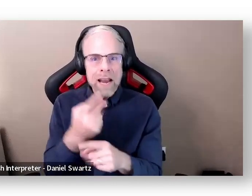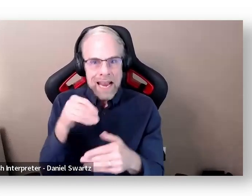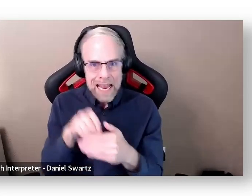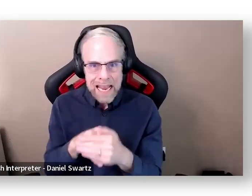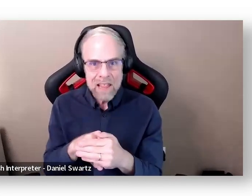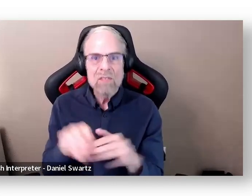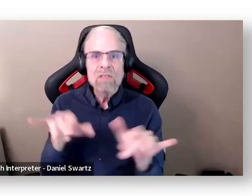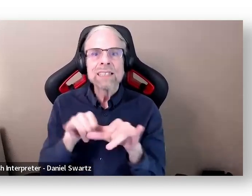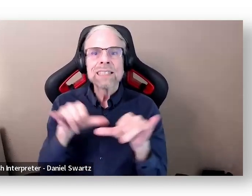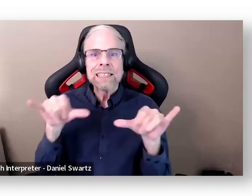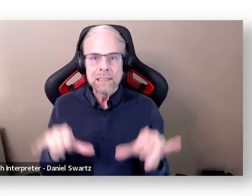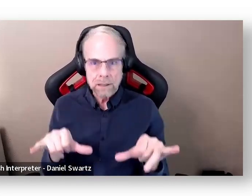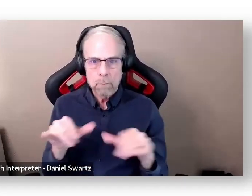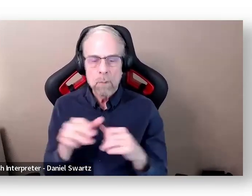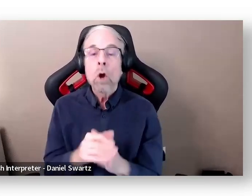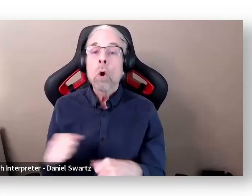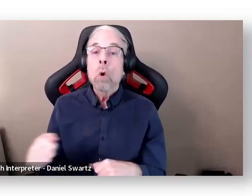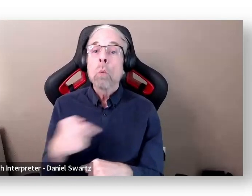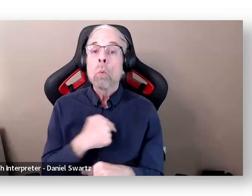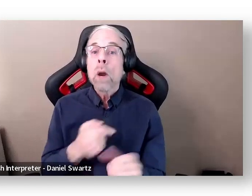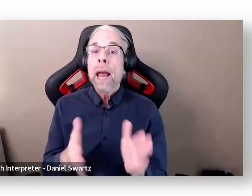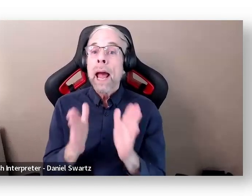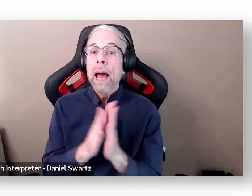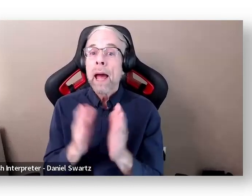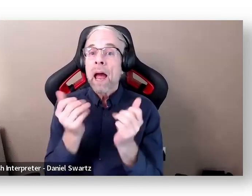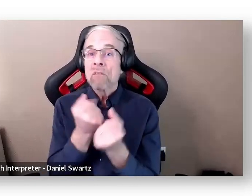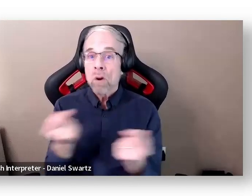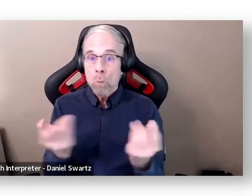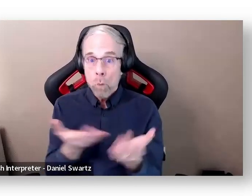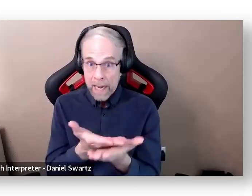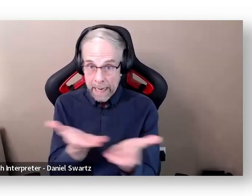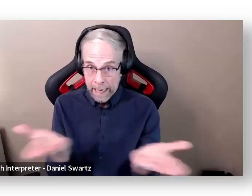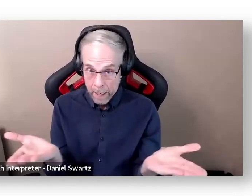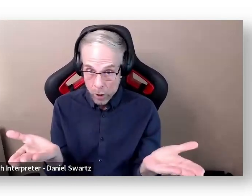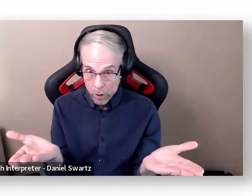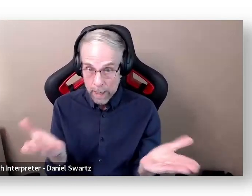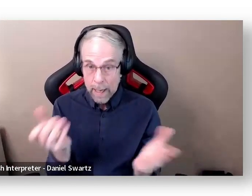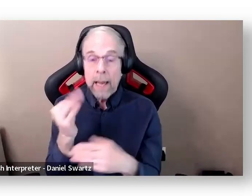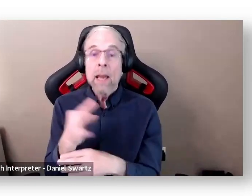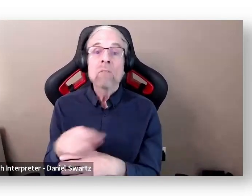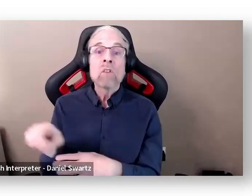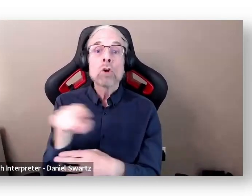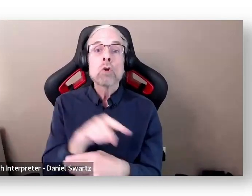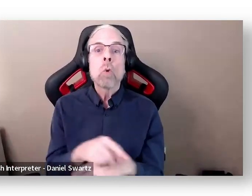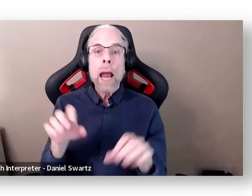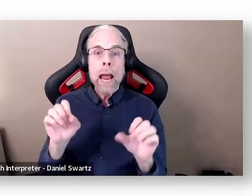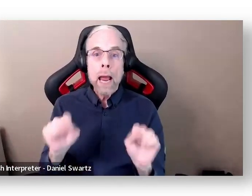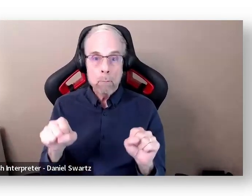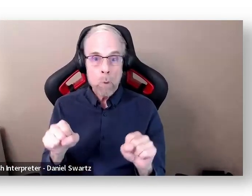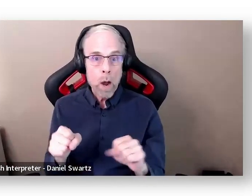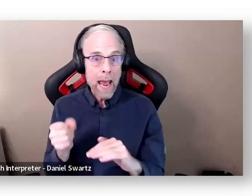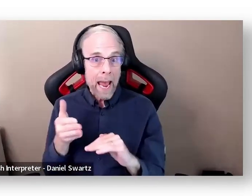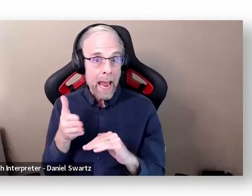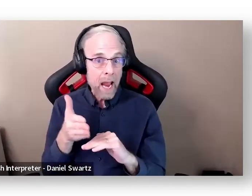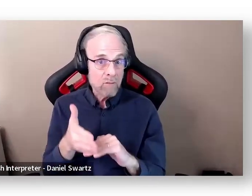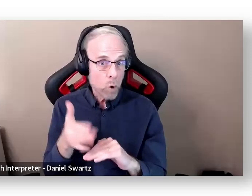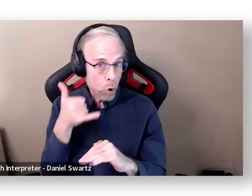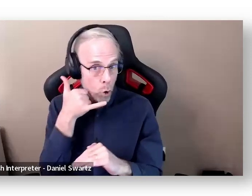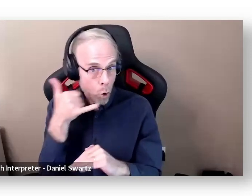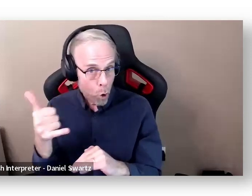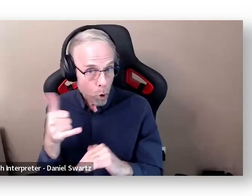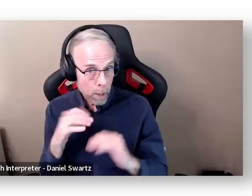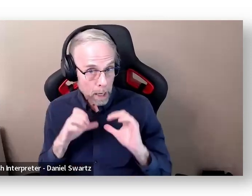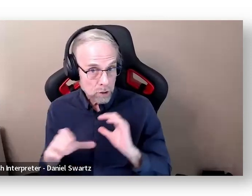Entonces, ahora ya saben por qué mantener su información actualizada. Entonces, le pedimos a todos que están aquí, si ustedes